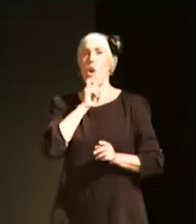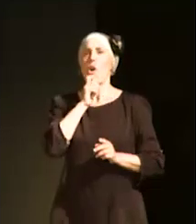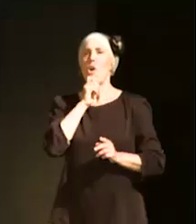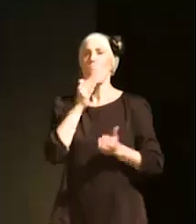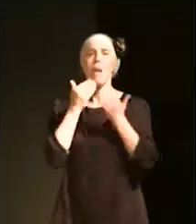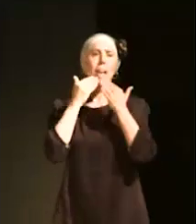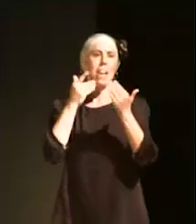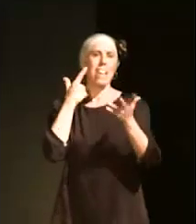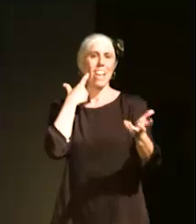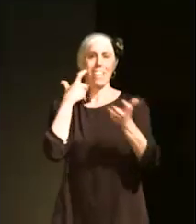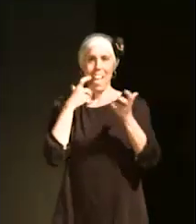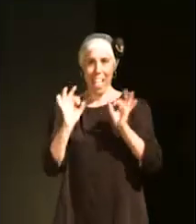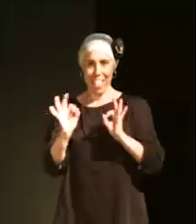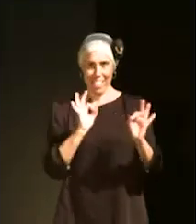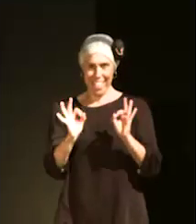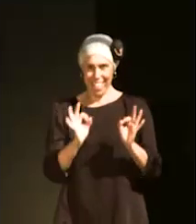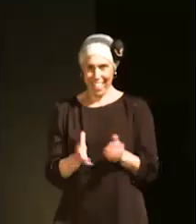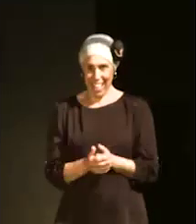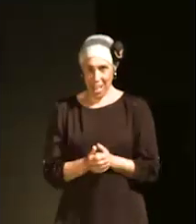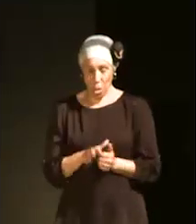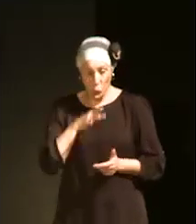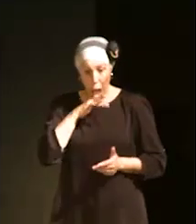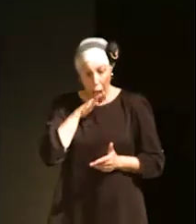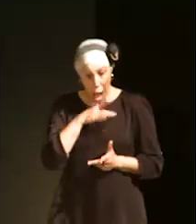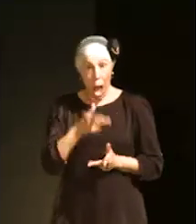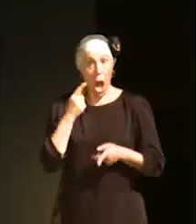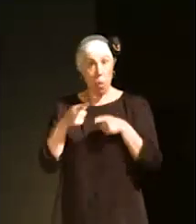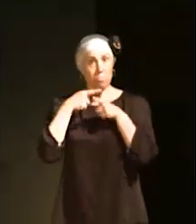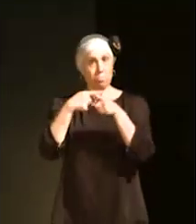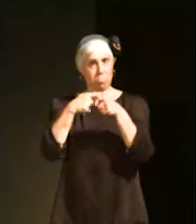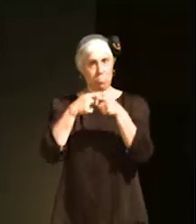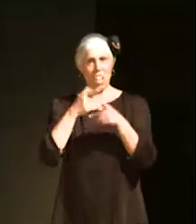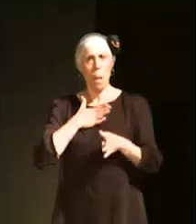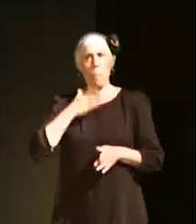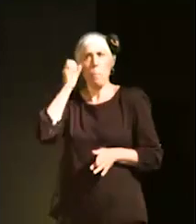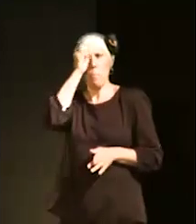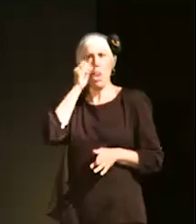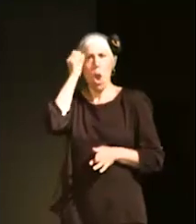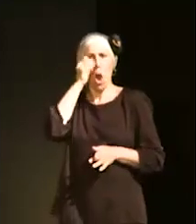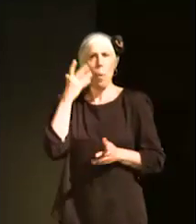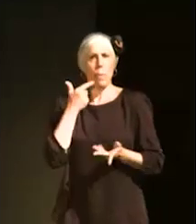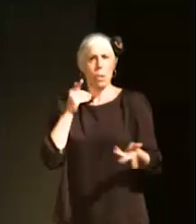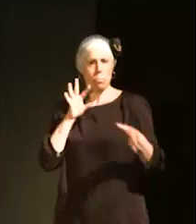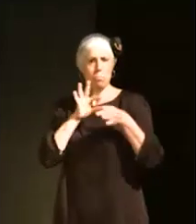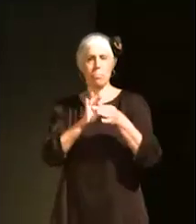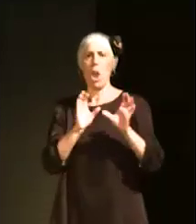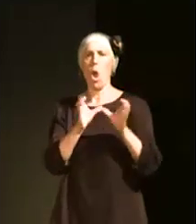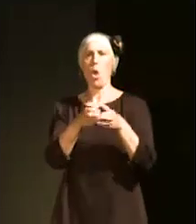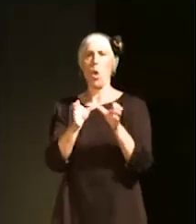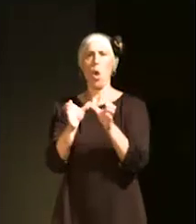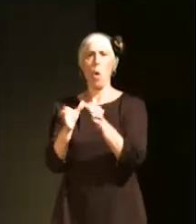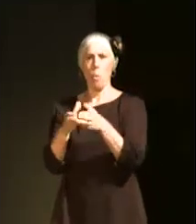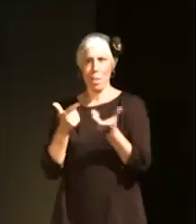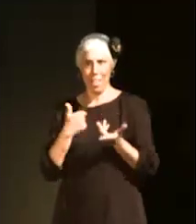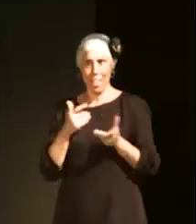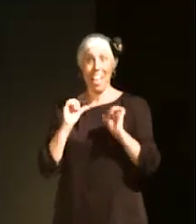ustedes mi mirada la mirada que tengo sobre algunos de ellos para empezar sobre mis